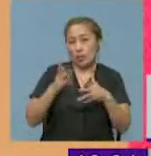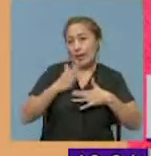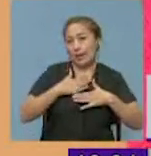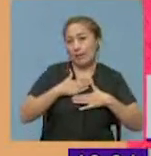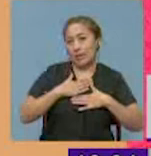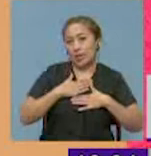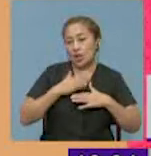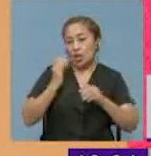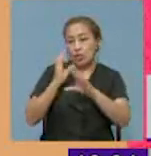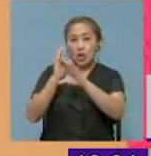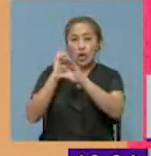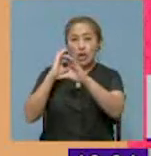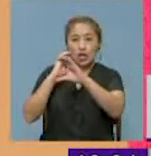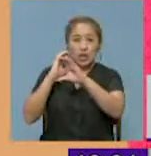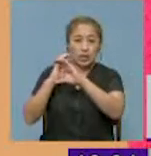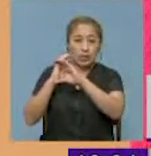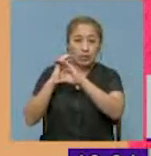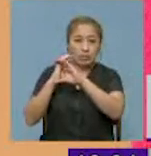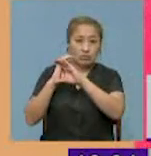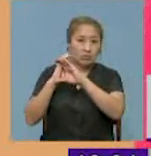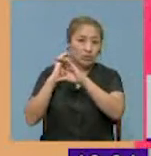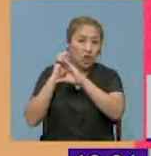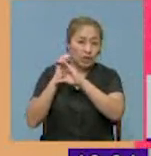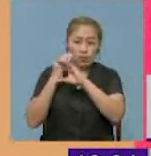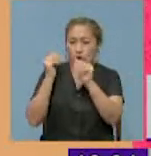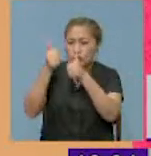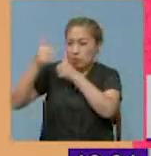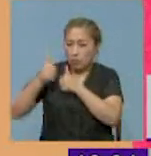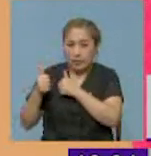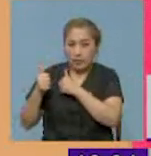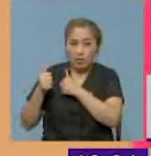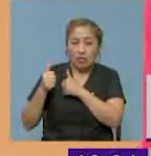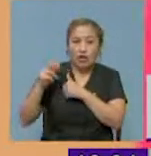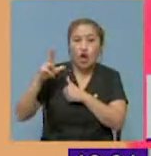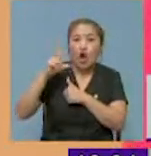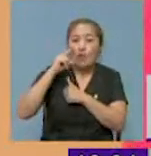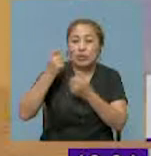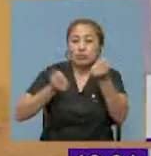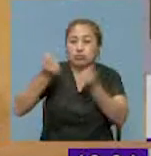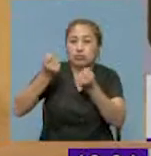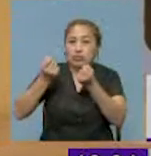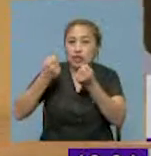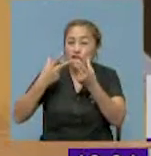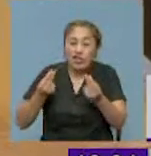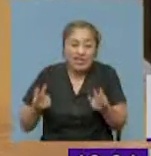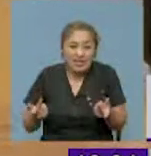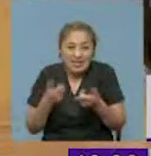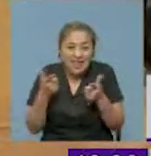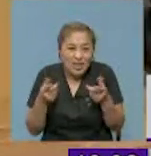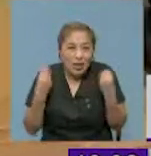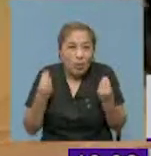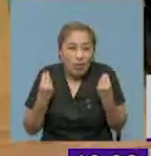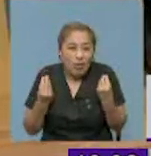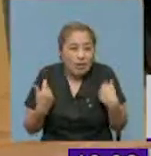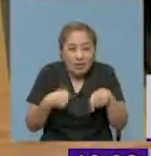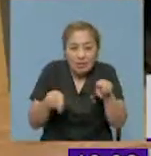como llegar a un colectivo y que no tenga de chófer no va para ningún lado no puede agarrar otro que maneje pero no va a saber por dónde ir para